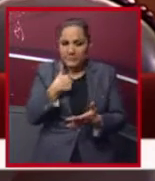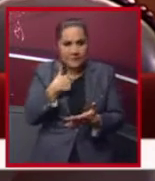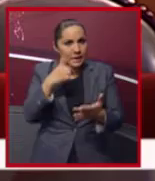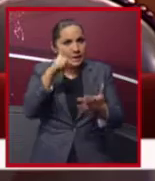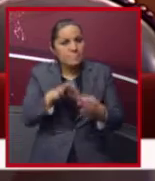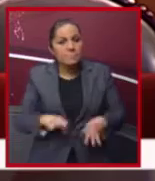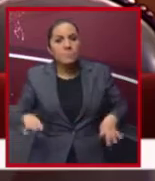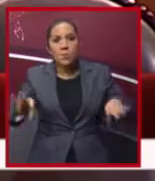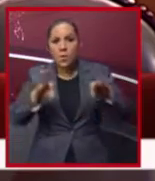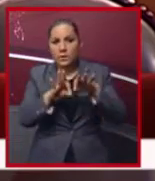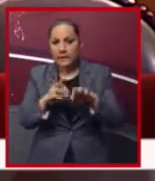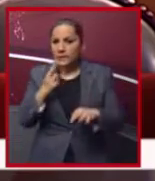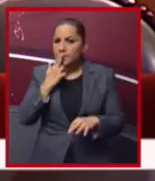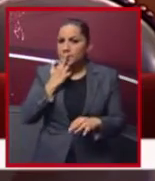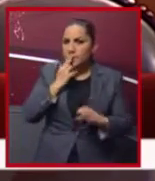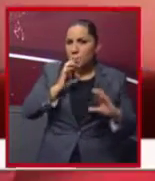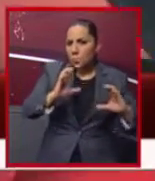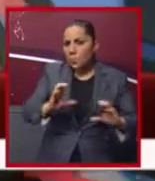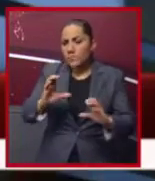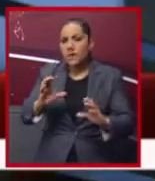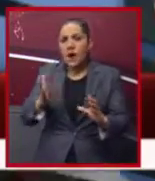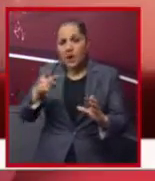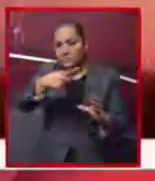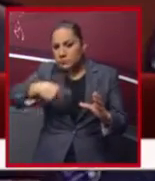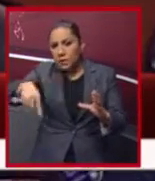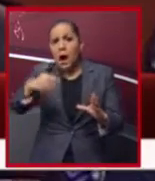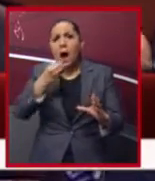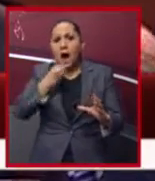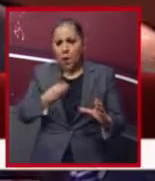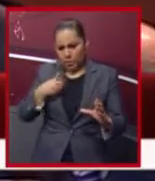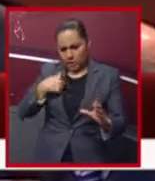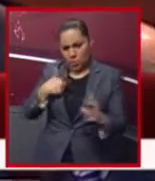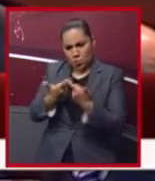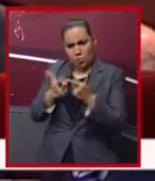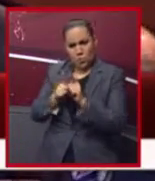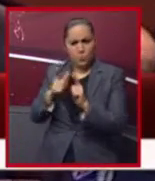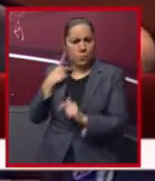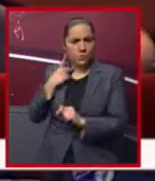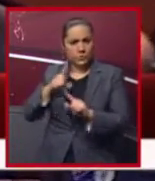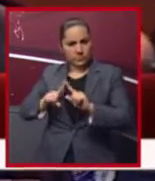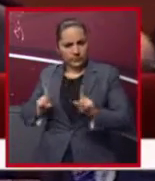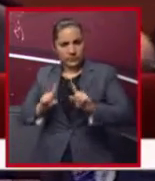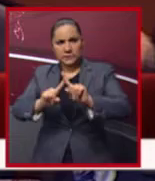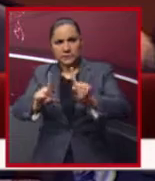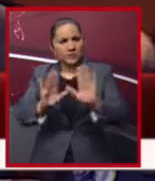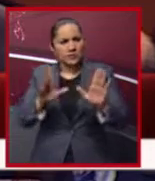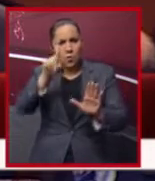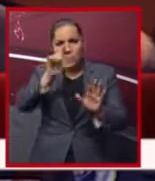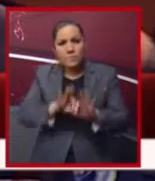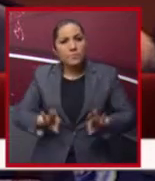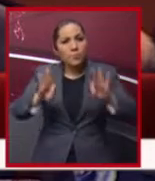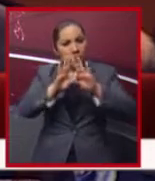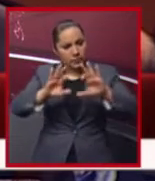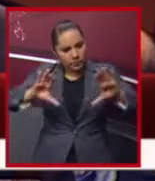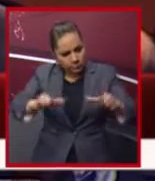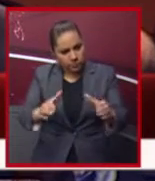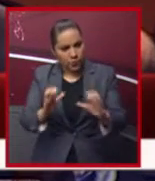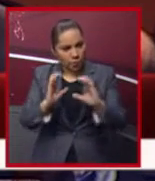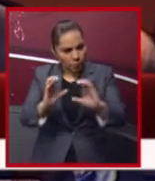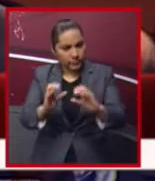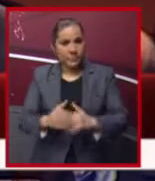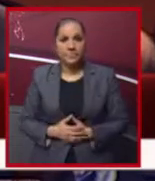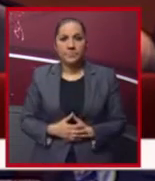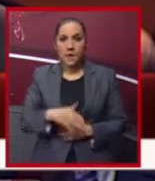independientemente de nuestro origen partidista. Hay que ser muy claros que no existe ese conflicto